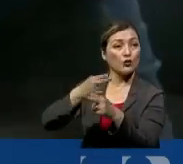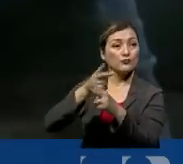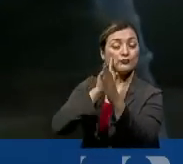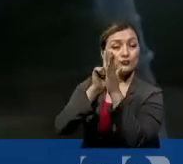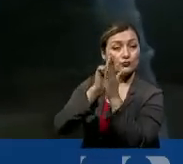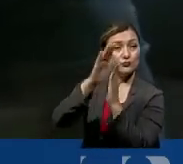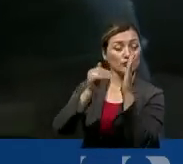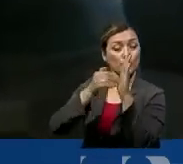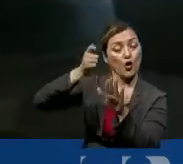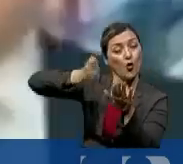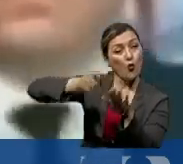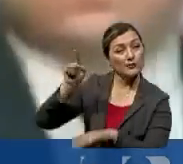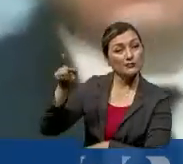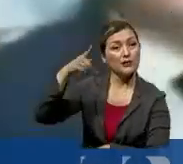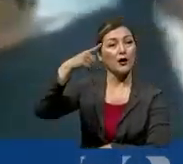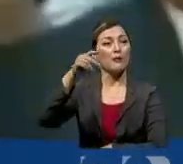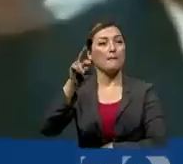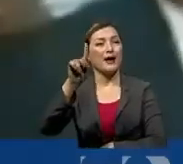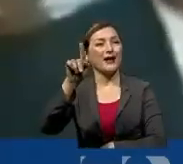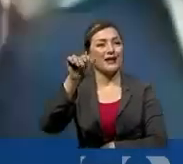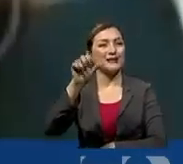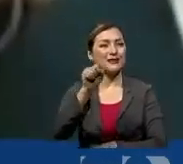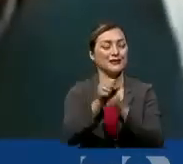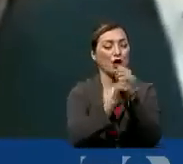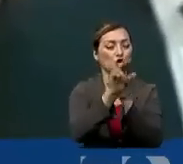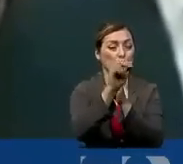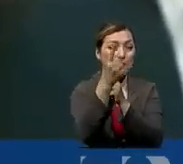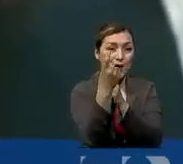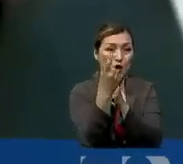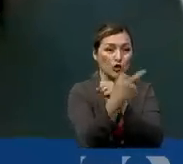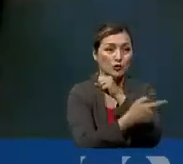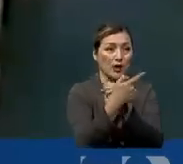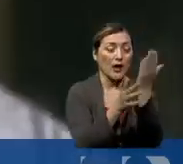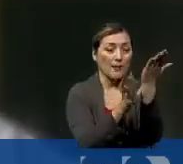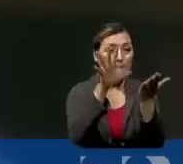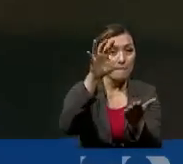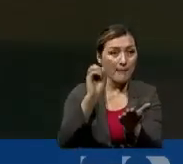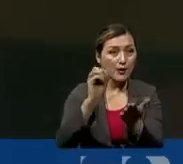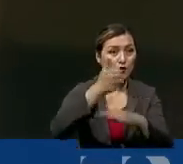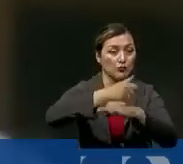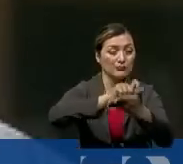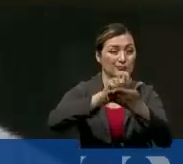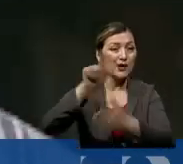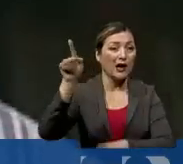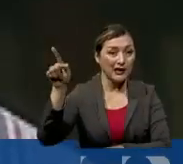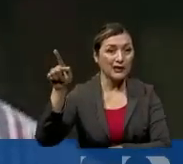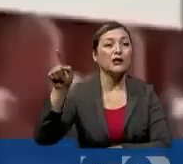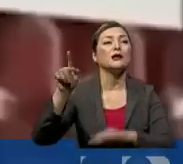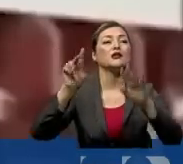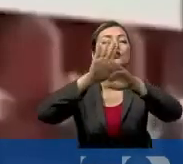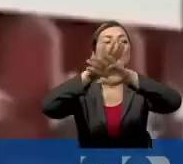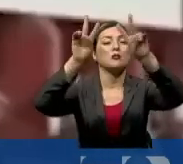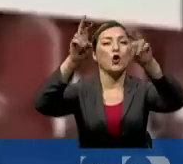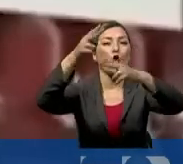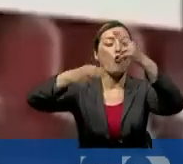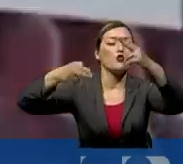el juez Juan Aurelio Paredes, quien en 2011 lo sentenció junto a sus dos hermanos y al editorialista Emilio Palacio en el llamado